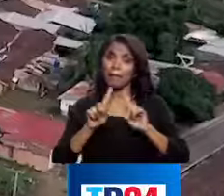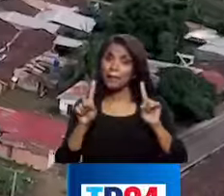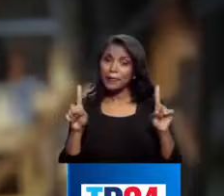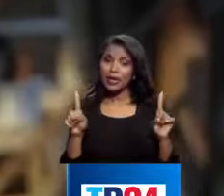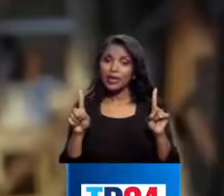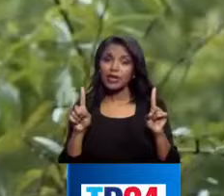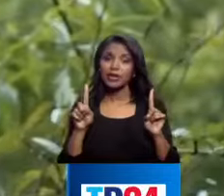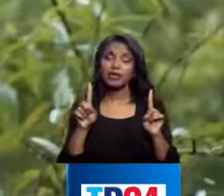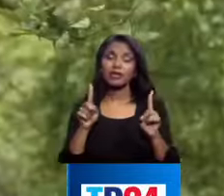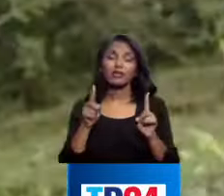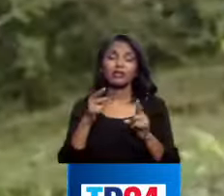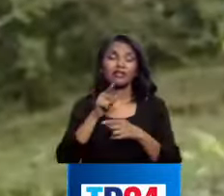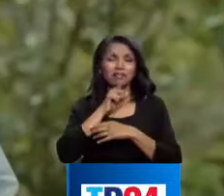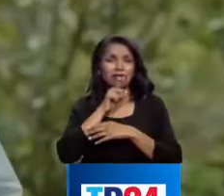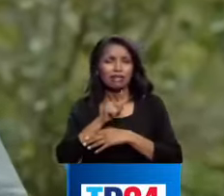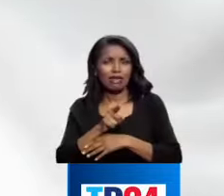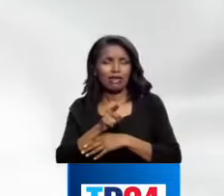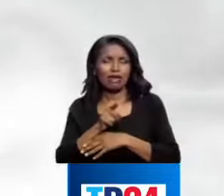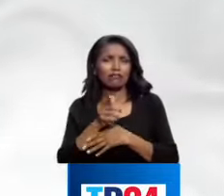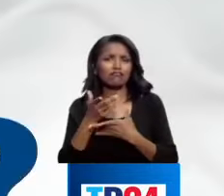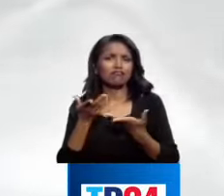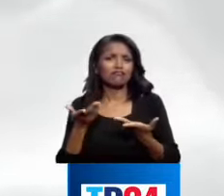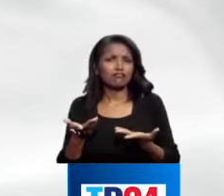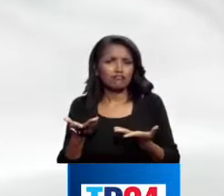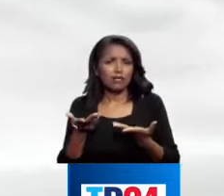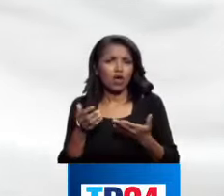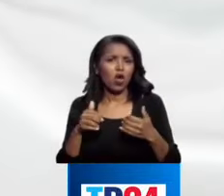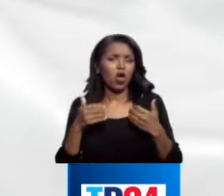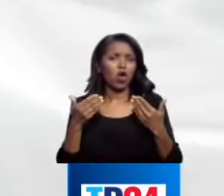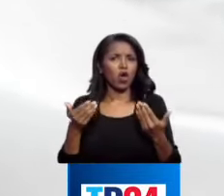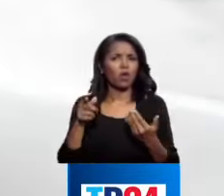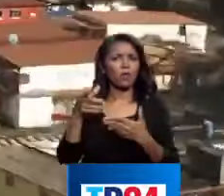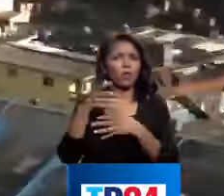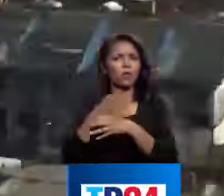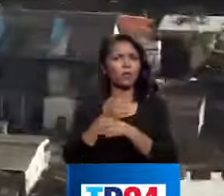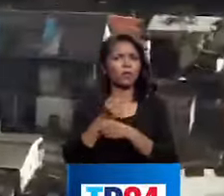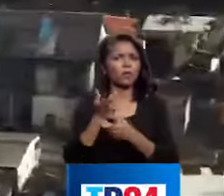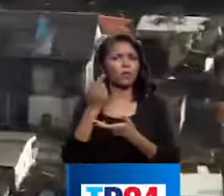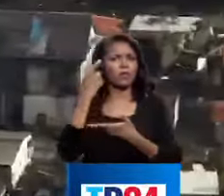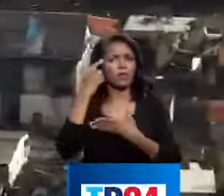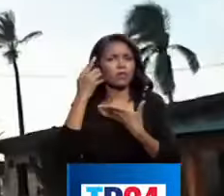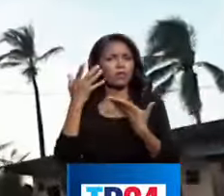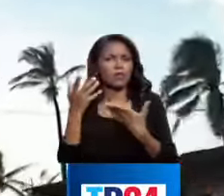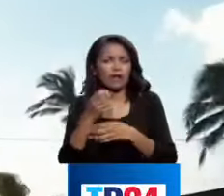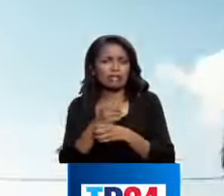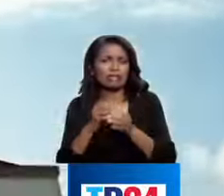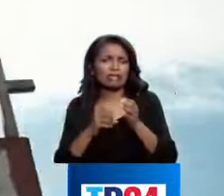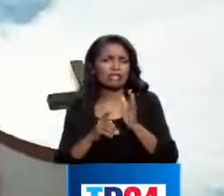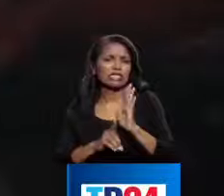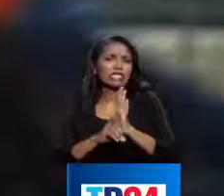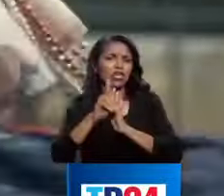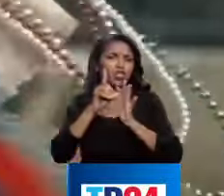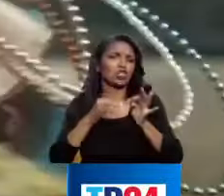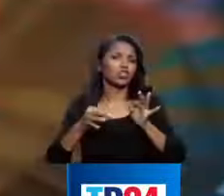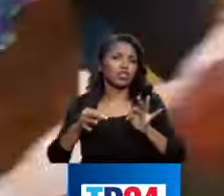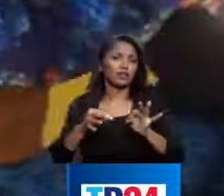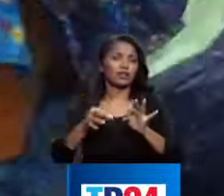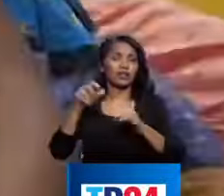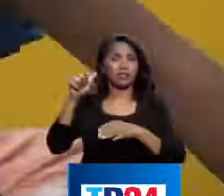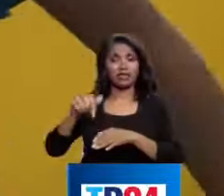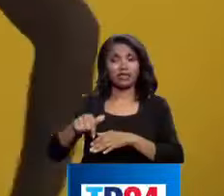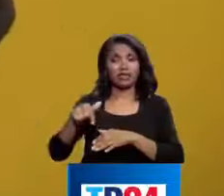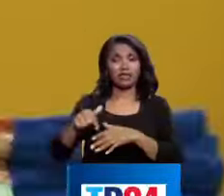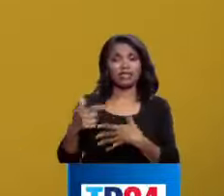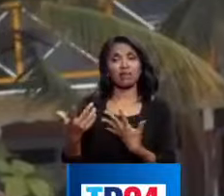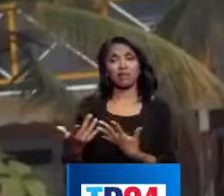embargo, la verdadera pregunta sigue siendo: ¿y cómo lo piensan hacer? Mientras tanto, la industria panameña sigue